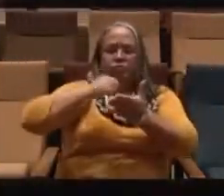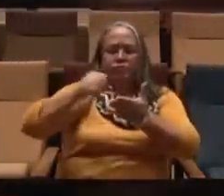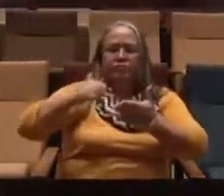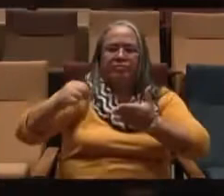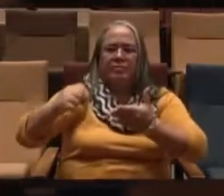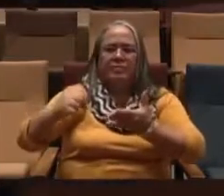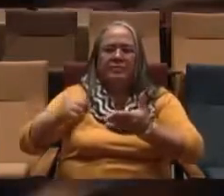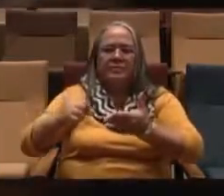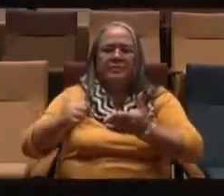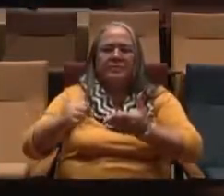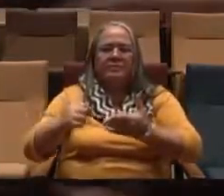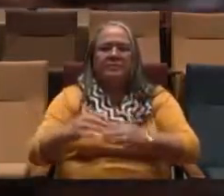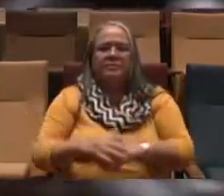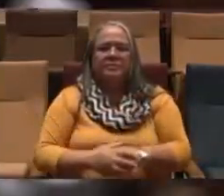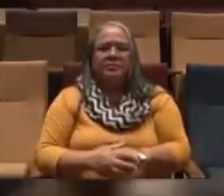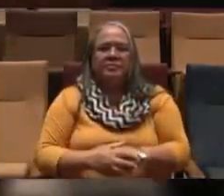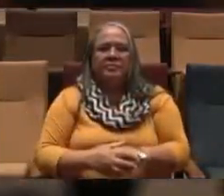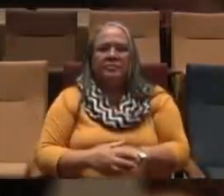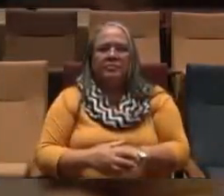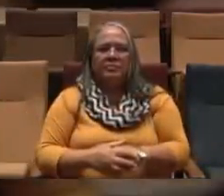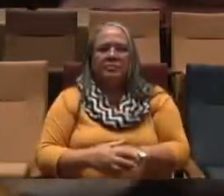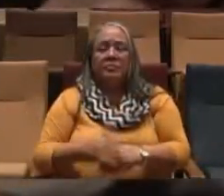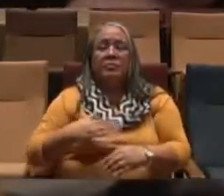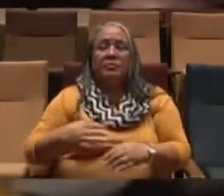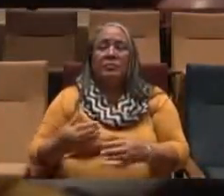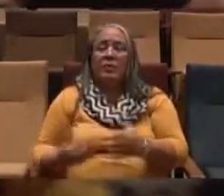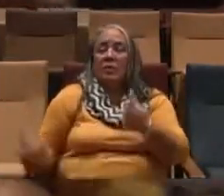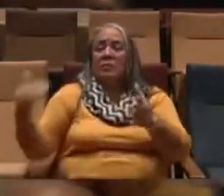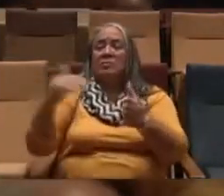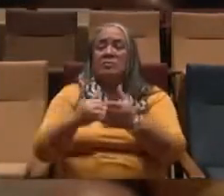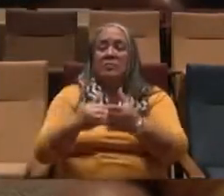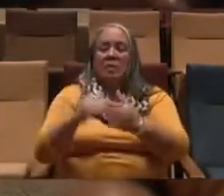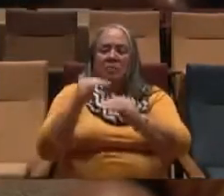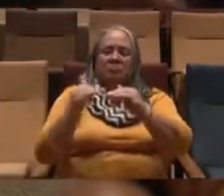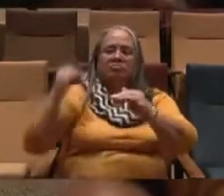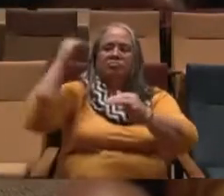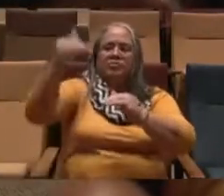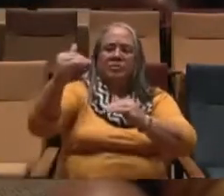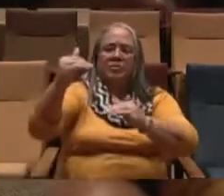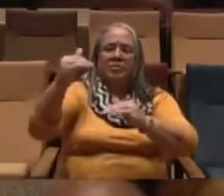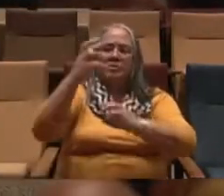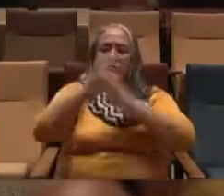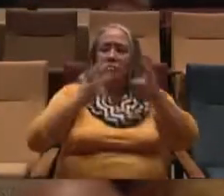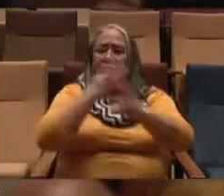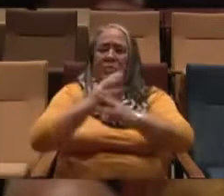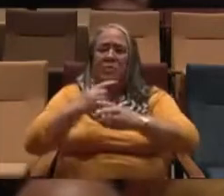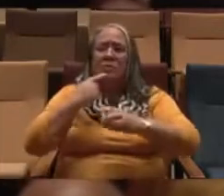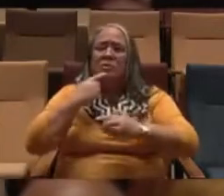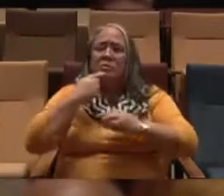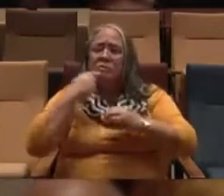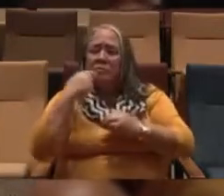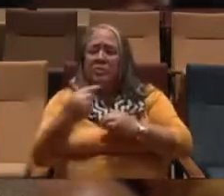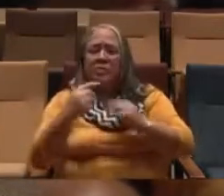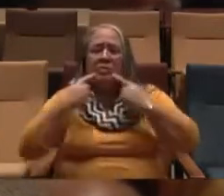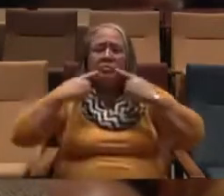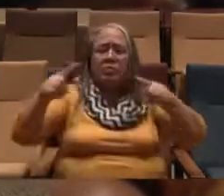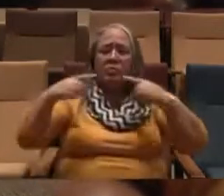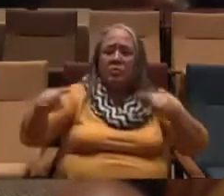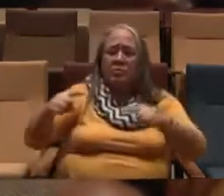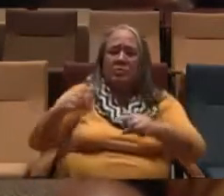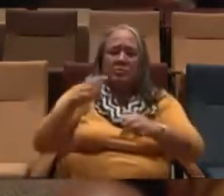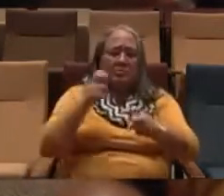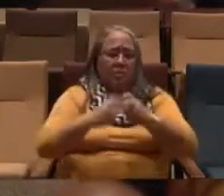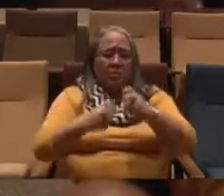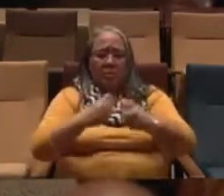what God has written. Lo voy a volver a repetir. Por encima de lo que la tierra grita, por encima de lo que tu